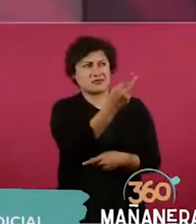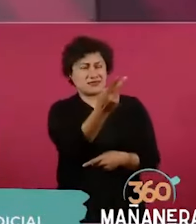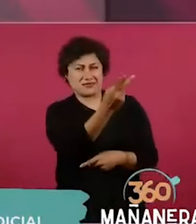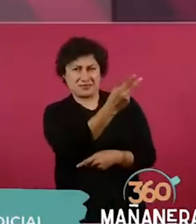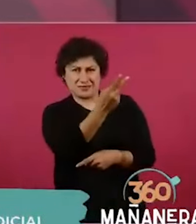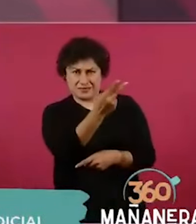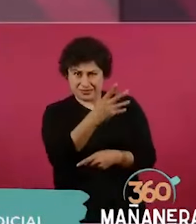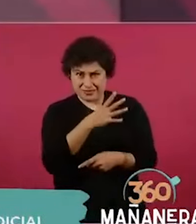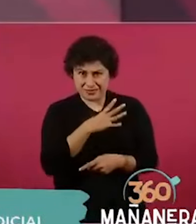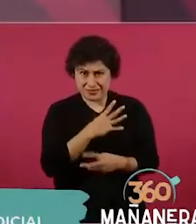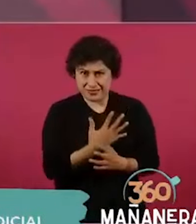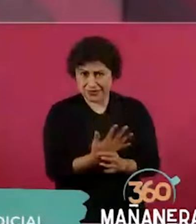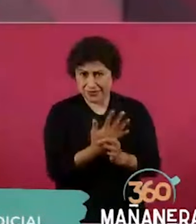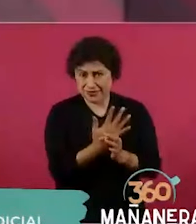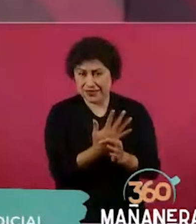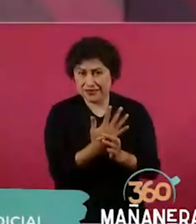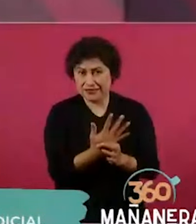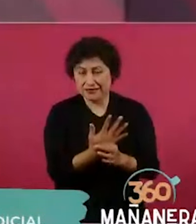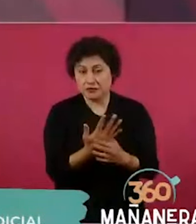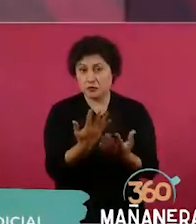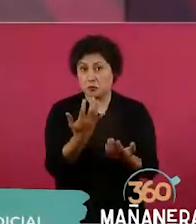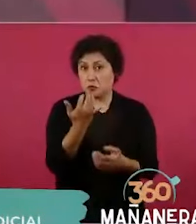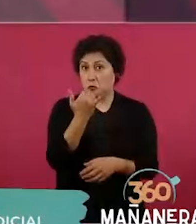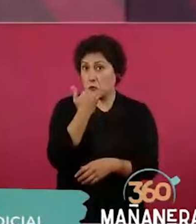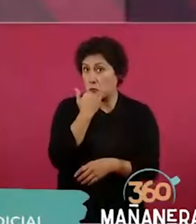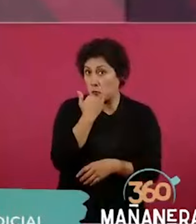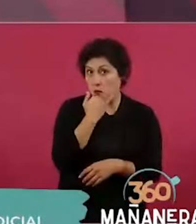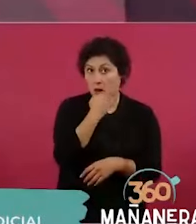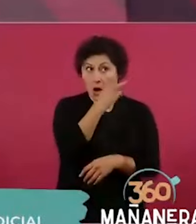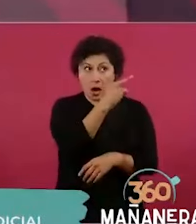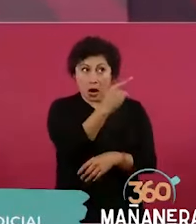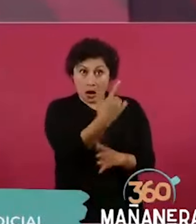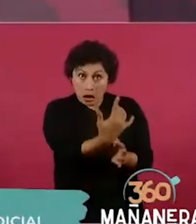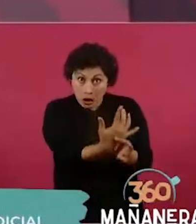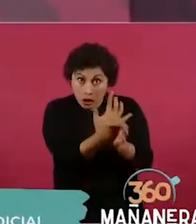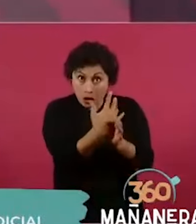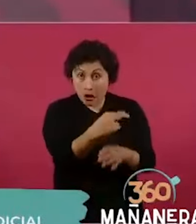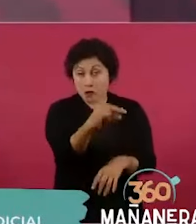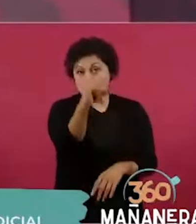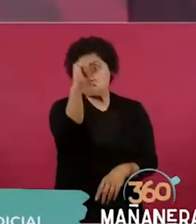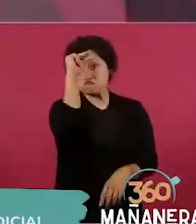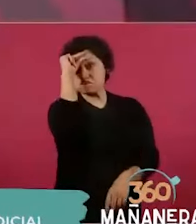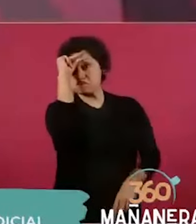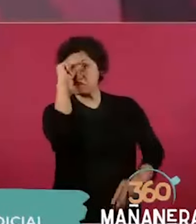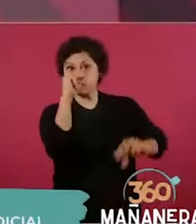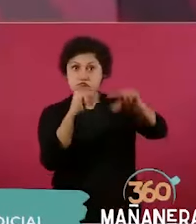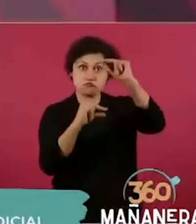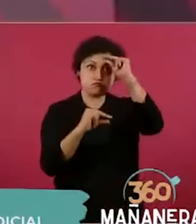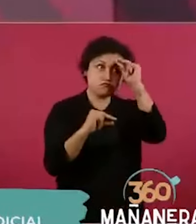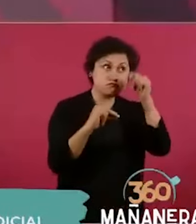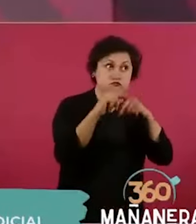supone son de los intelectuales no que tenía el régimen de los más